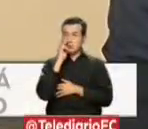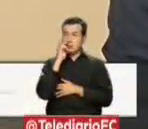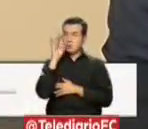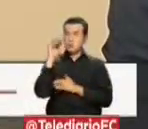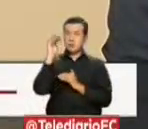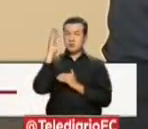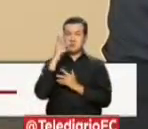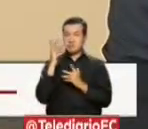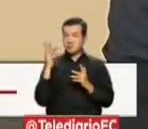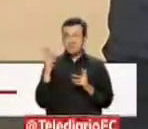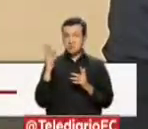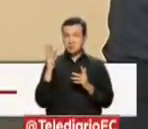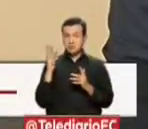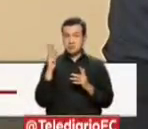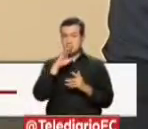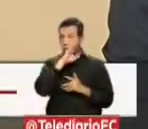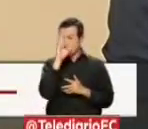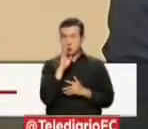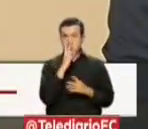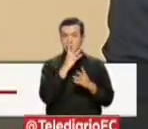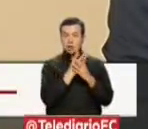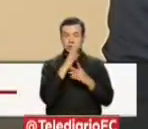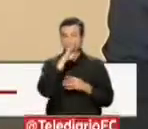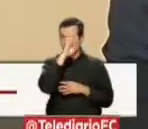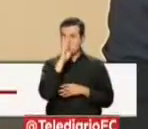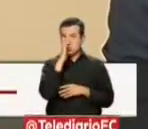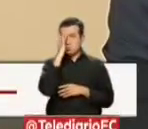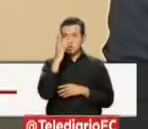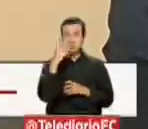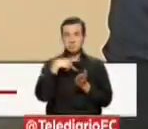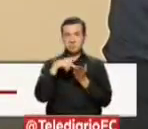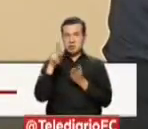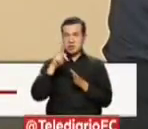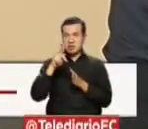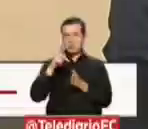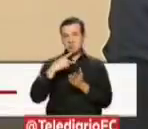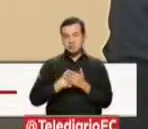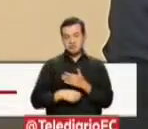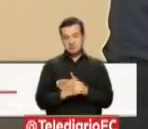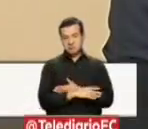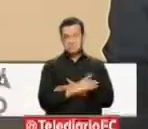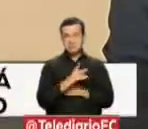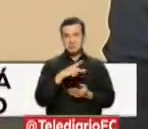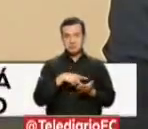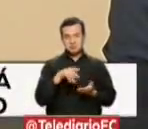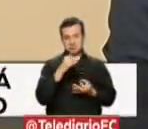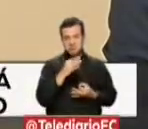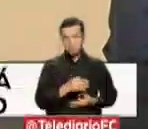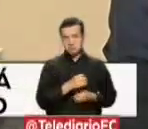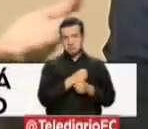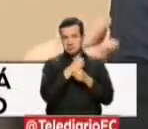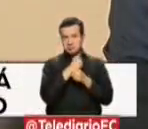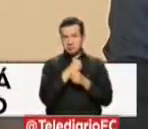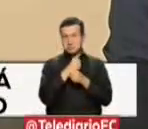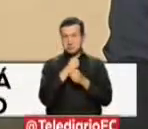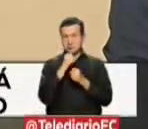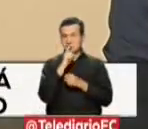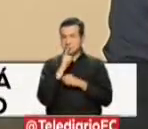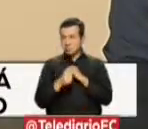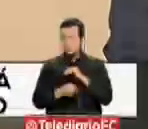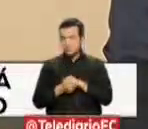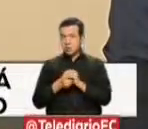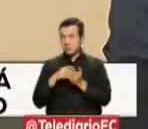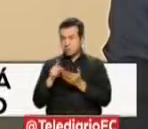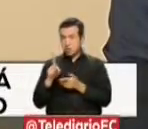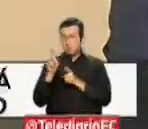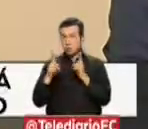estratos no tendremos que pasar nunca por el sistema penal. Una, porque podremos pagarnos un aborto seguro en el sistema clandestino,